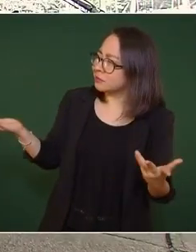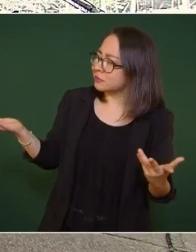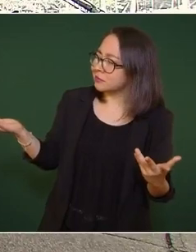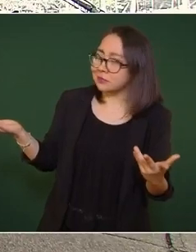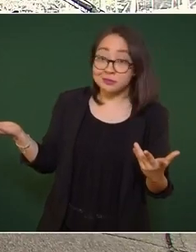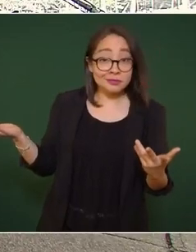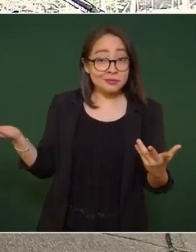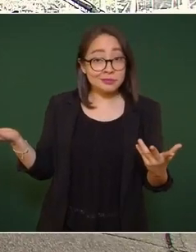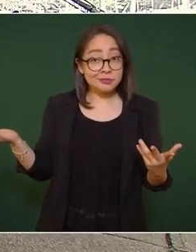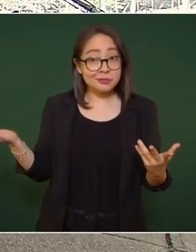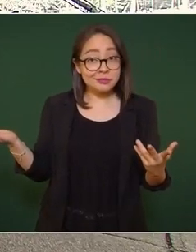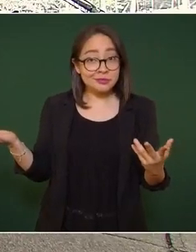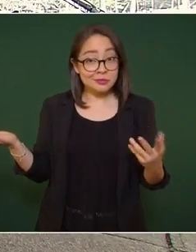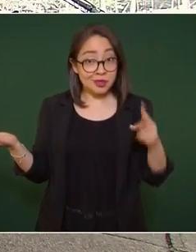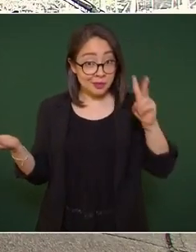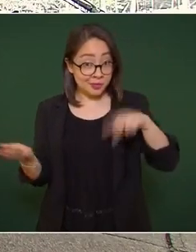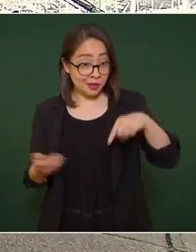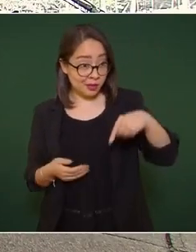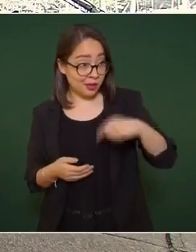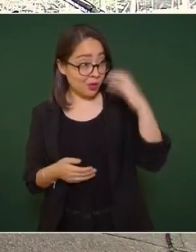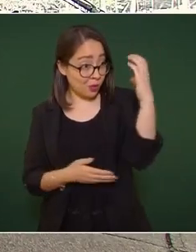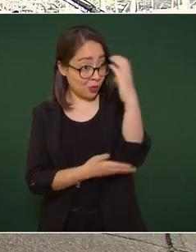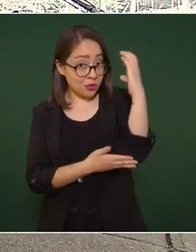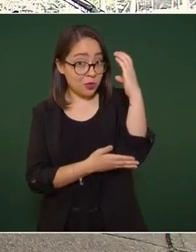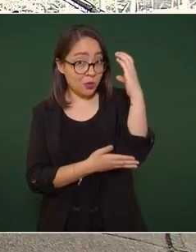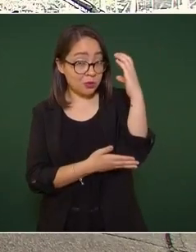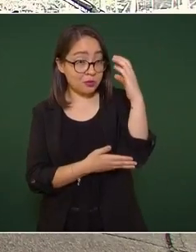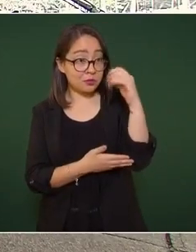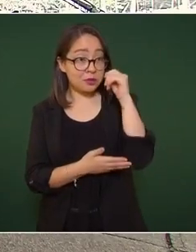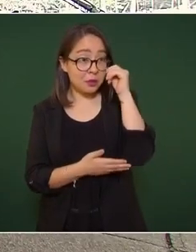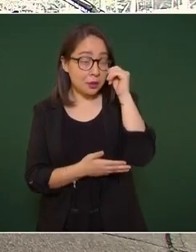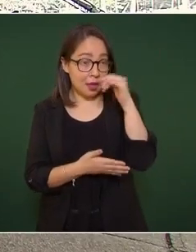¿A poco aquí en Coatzacoalcos leen los